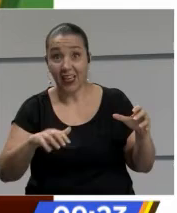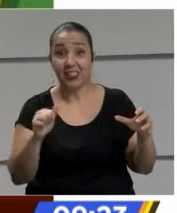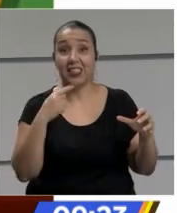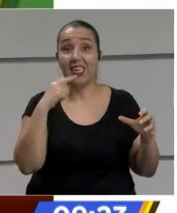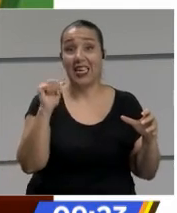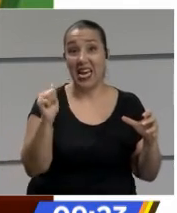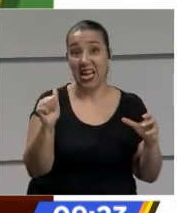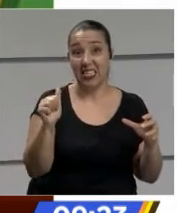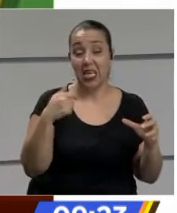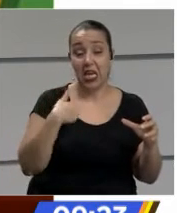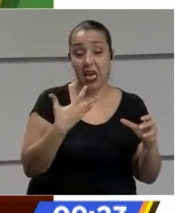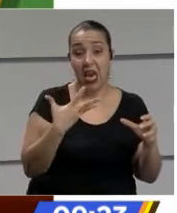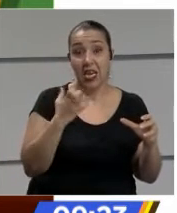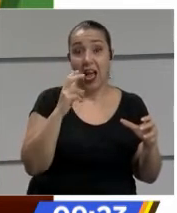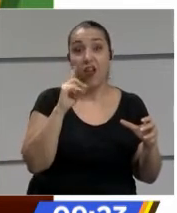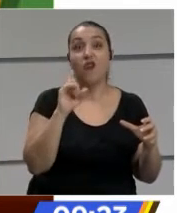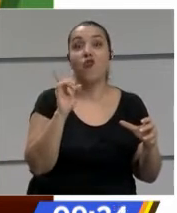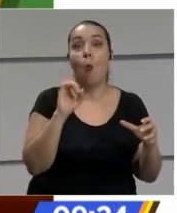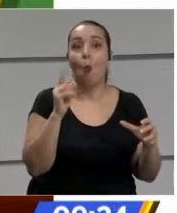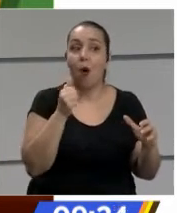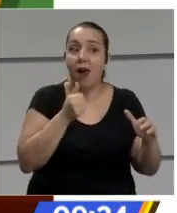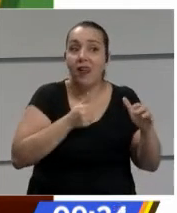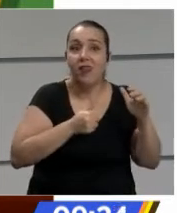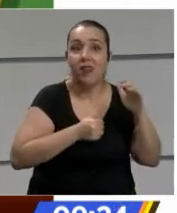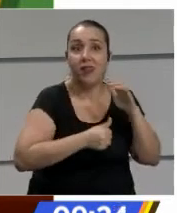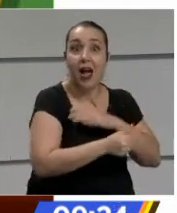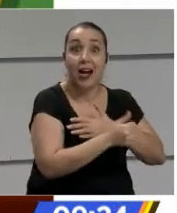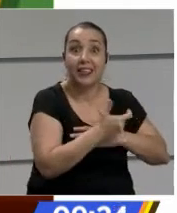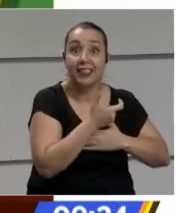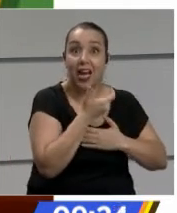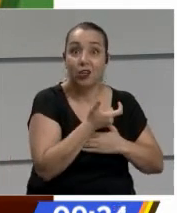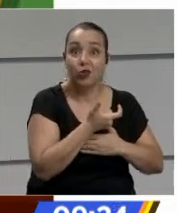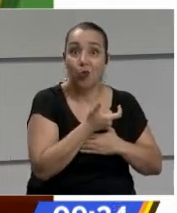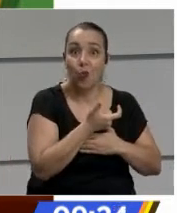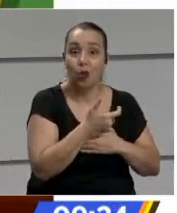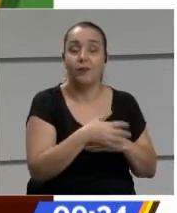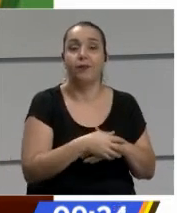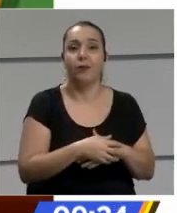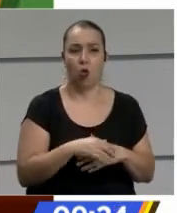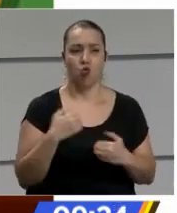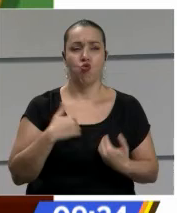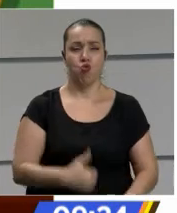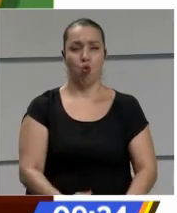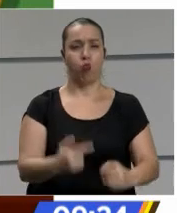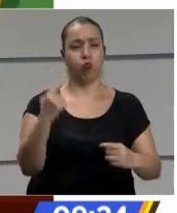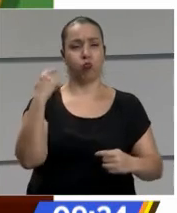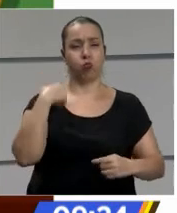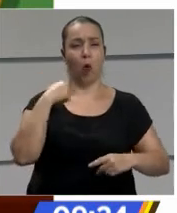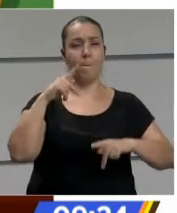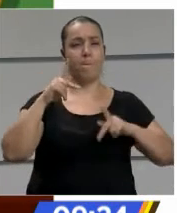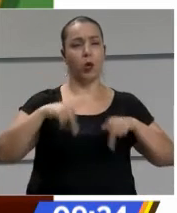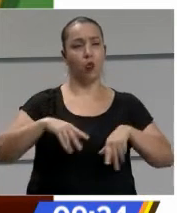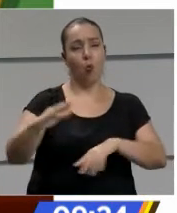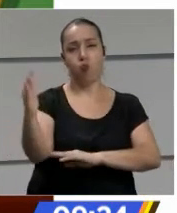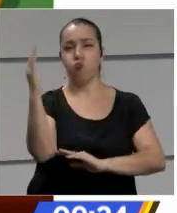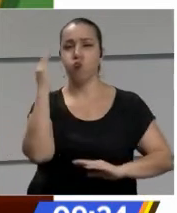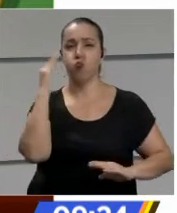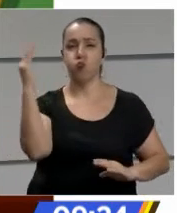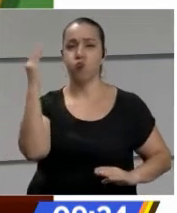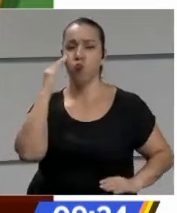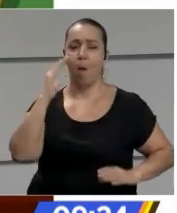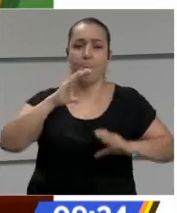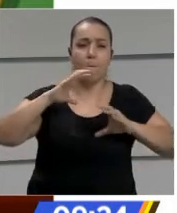un lugar donde esconder su tesoro. Soy sin duda la persona más sabia del mundo